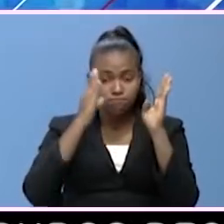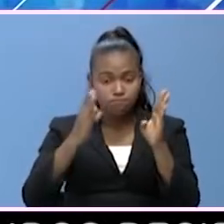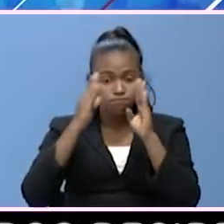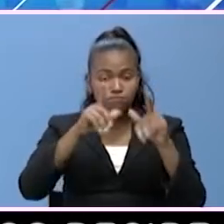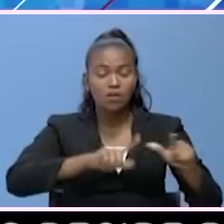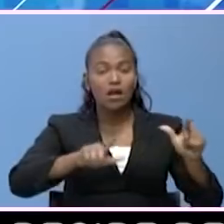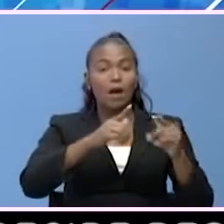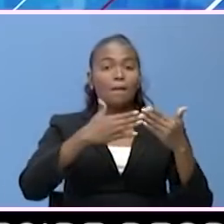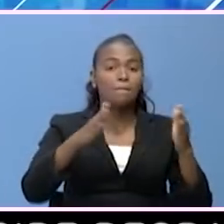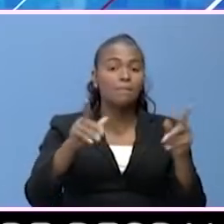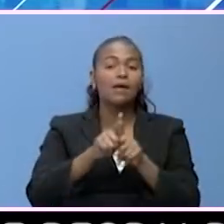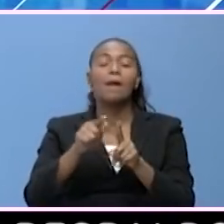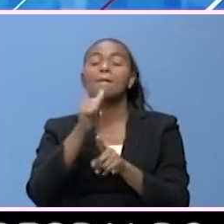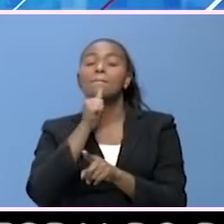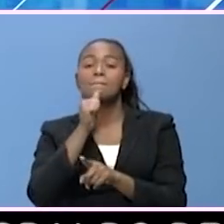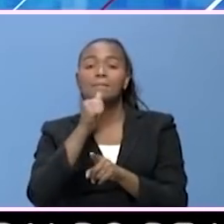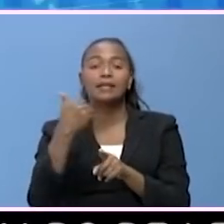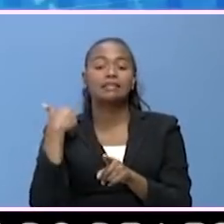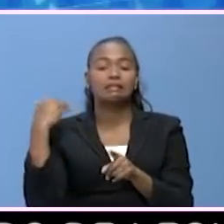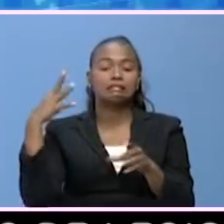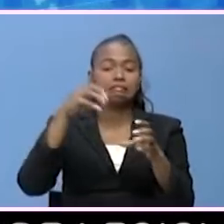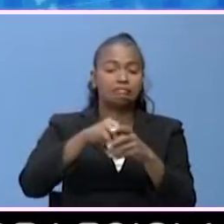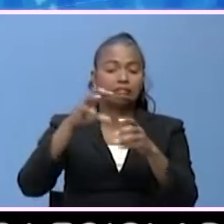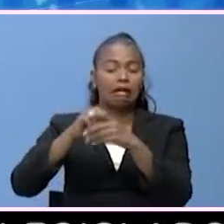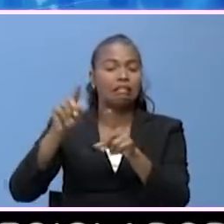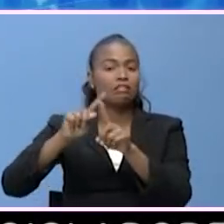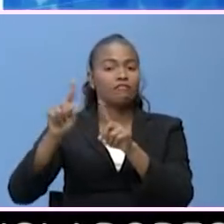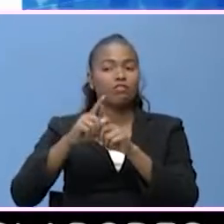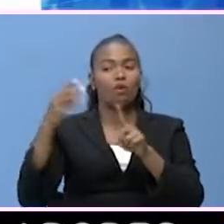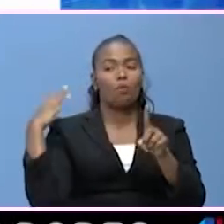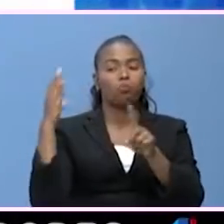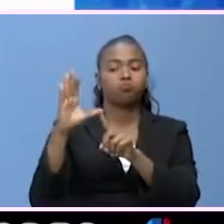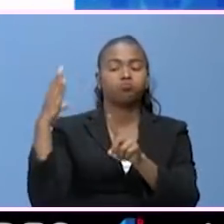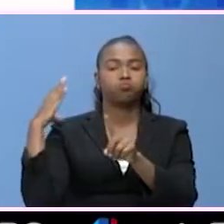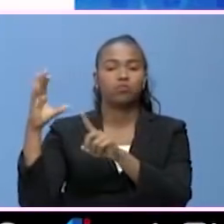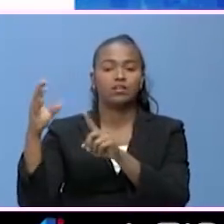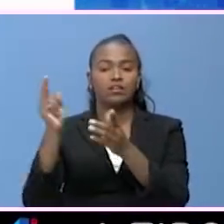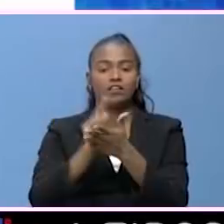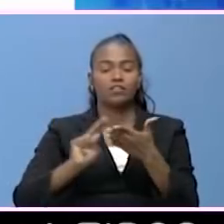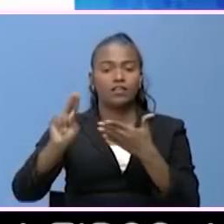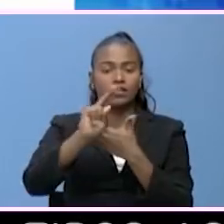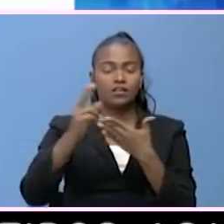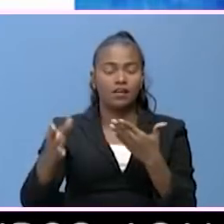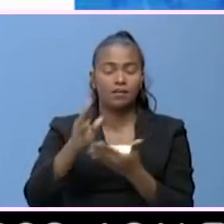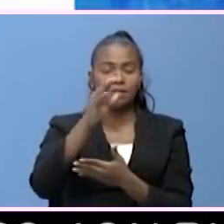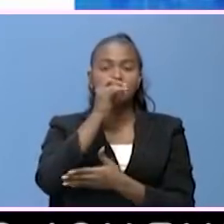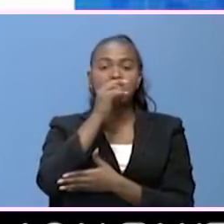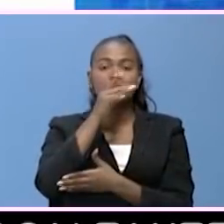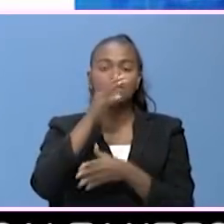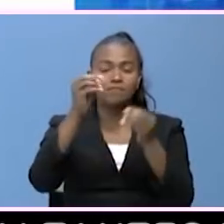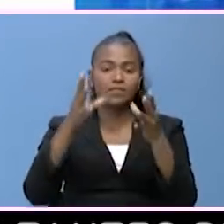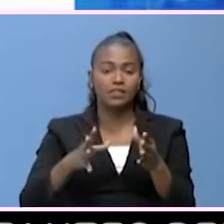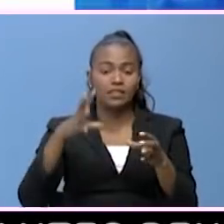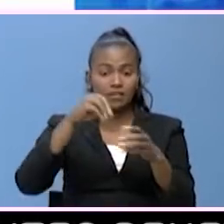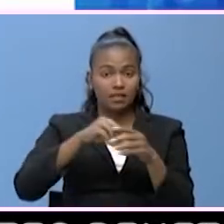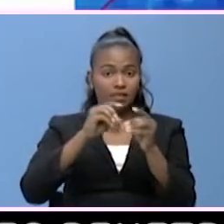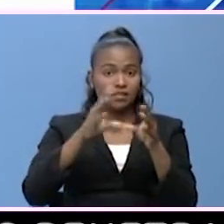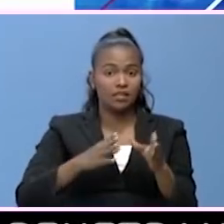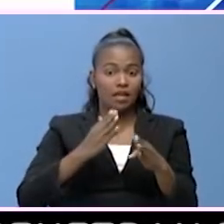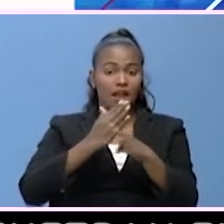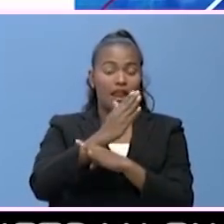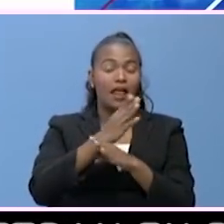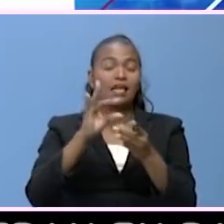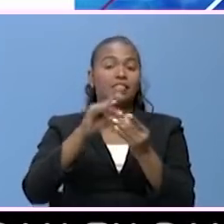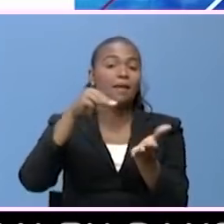en el sector público como privado, habiendo ocupado diversos cargos en la Pontificia Universidad Católica Madre y Maestra, incluyendo director de la carrera de